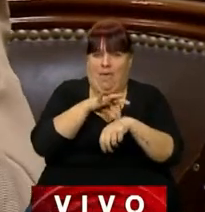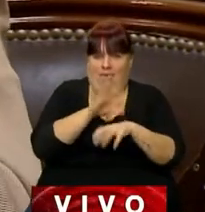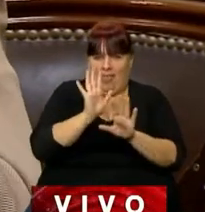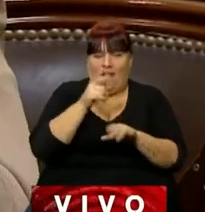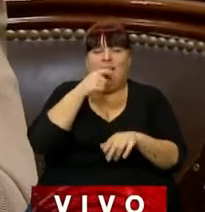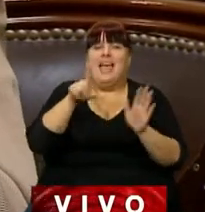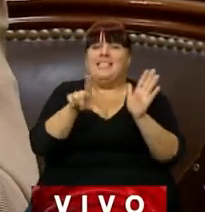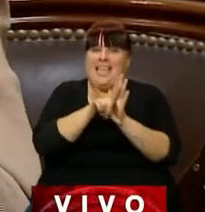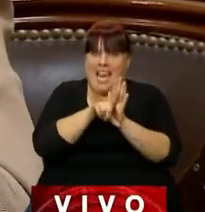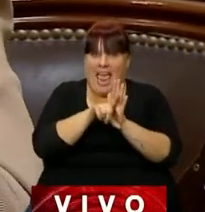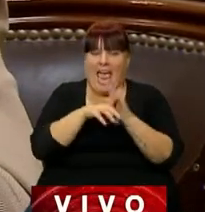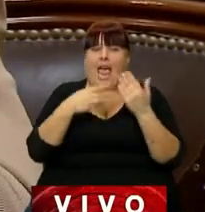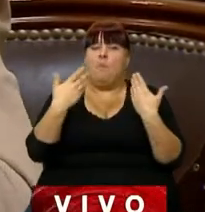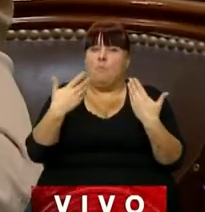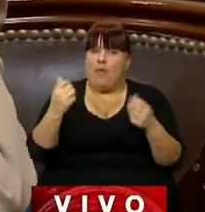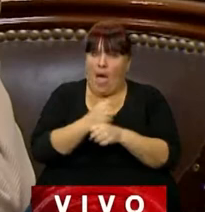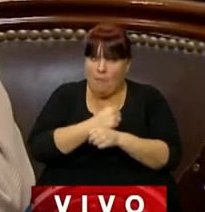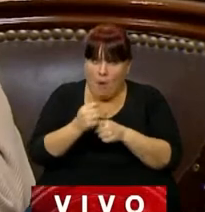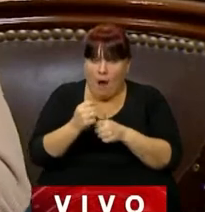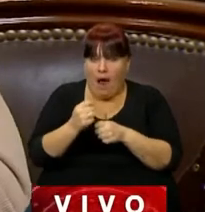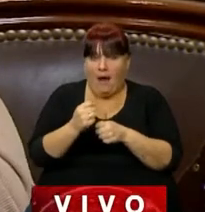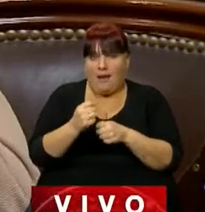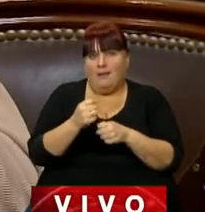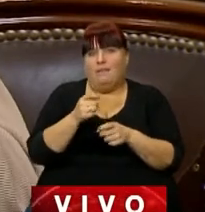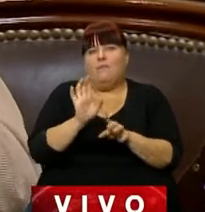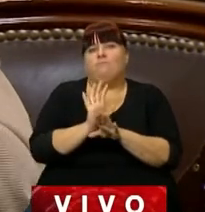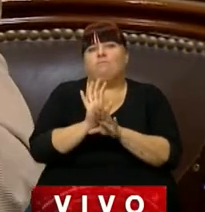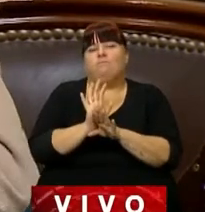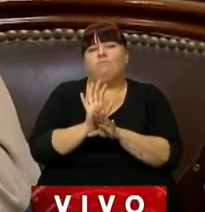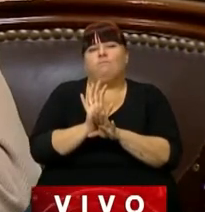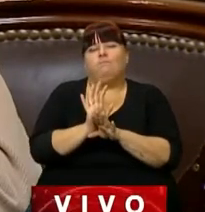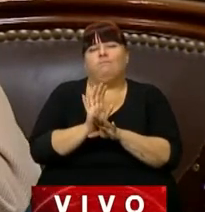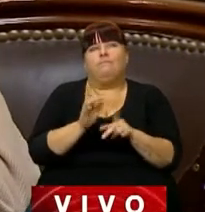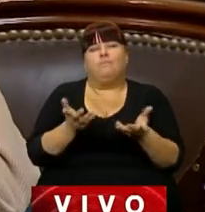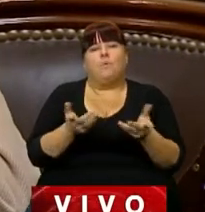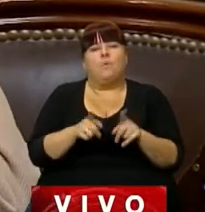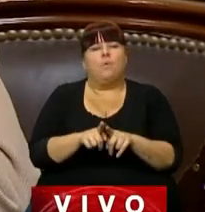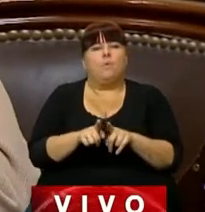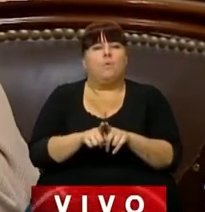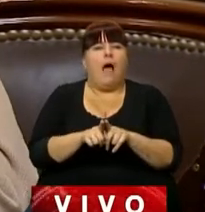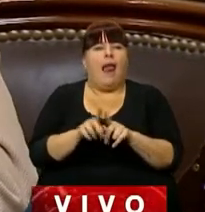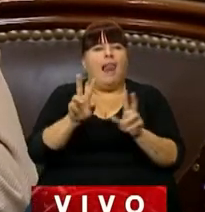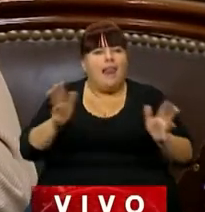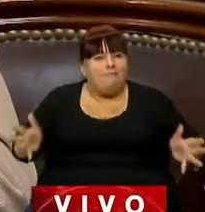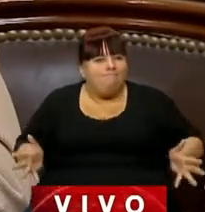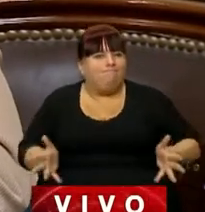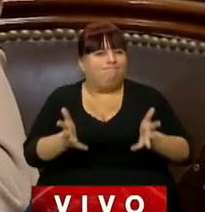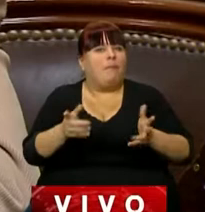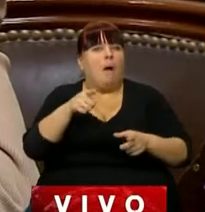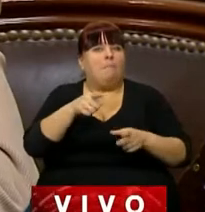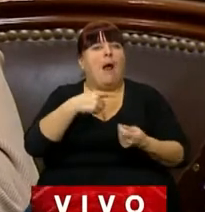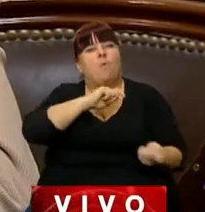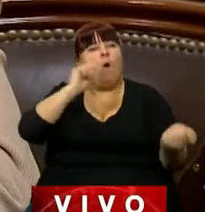posibilidad de que esta ley se ponga en práctica va a dar, digamos, un empuje a